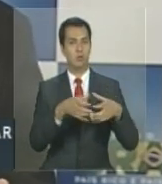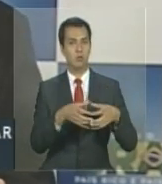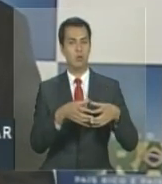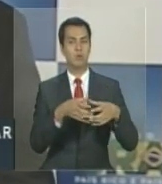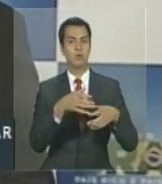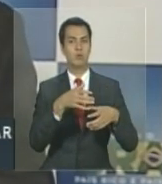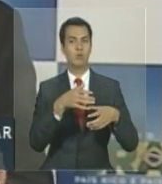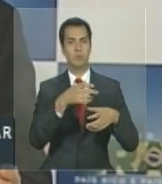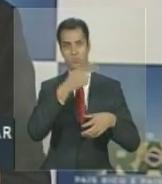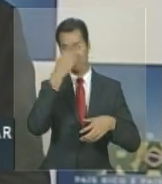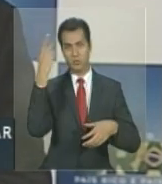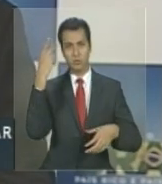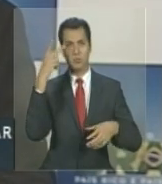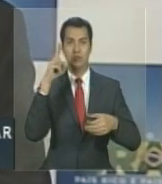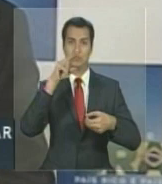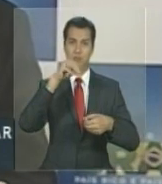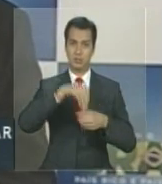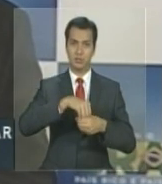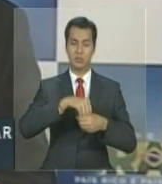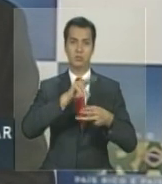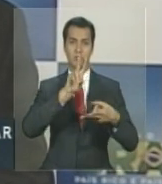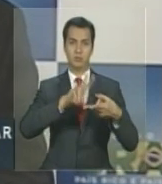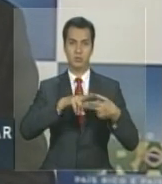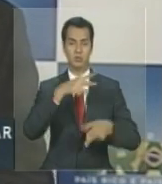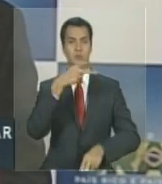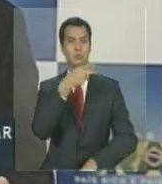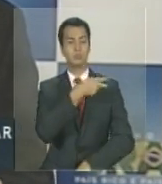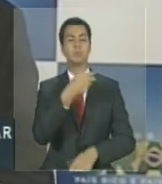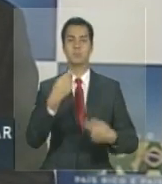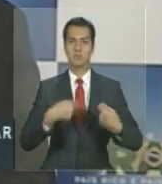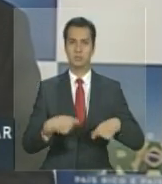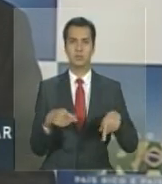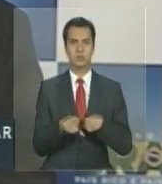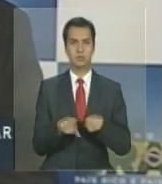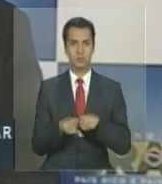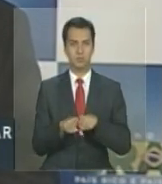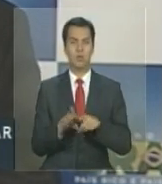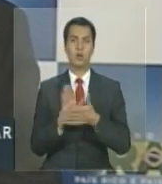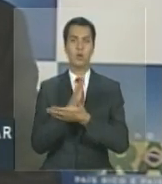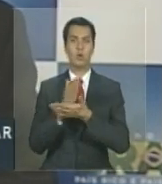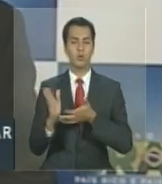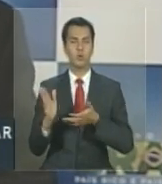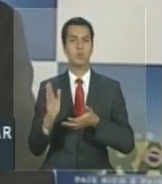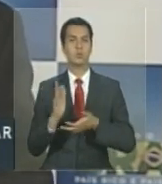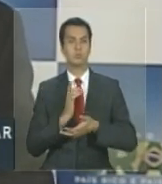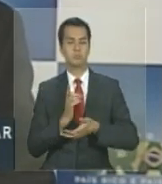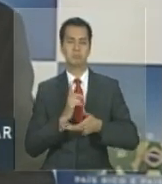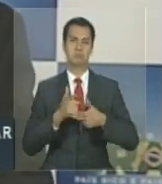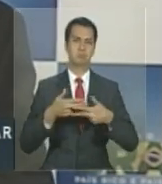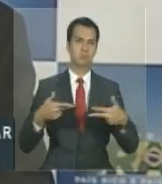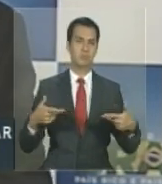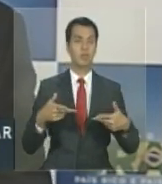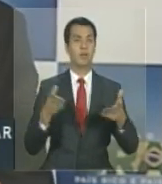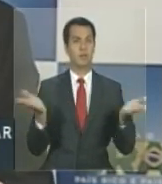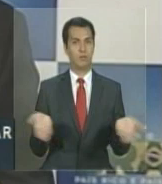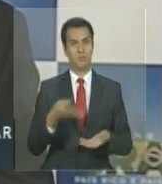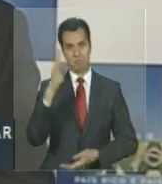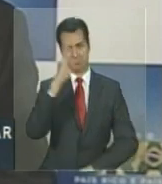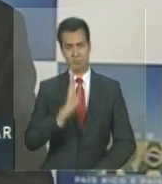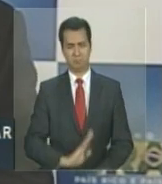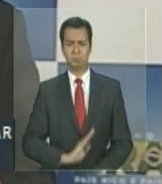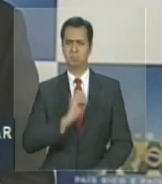de libertad y otros grupos inmunosuprimidos, etc. Entonces, Brasil está haciendo una muy